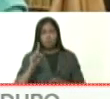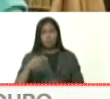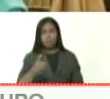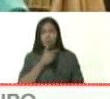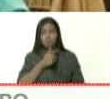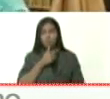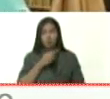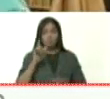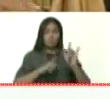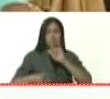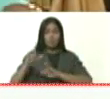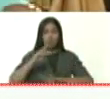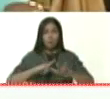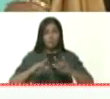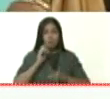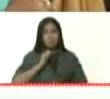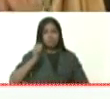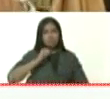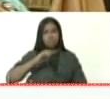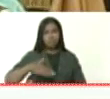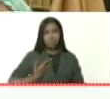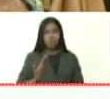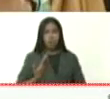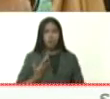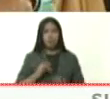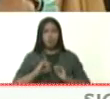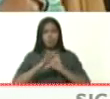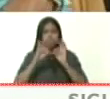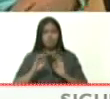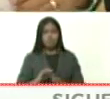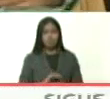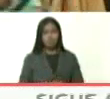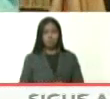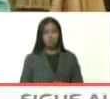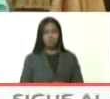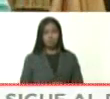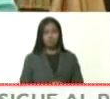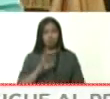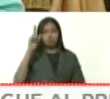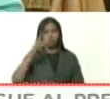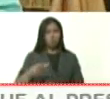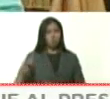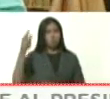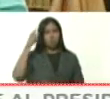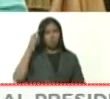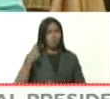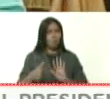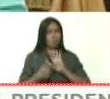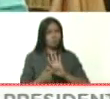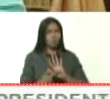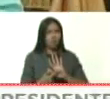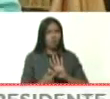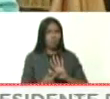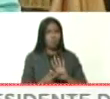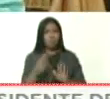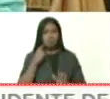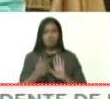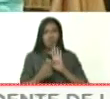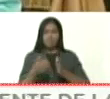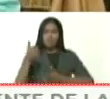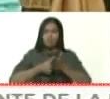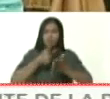del amor. Sí se puede Venezuela. Todos los días lo demostramos en todos los frentes de